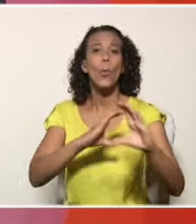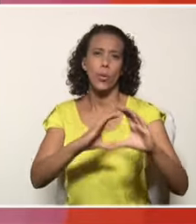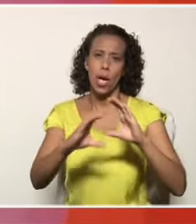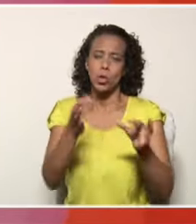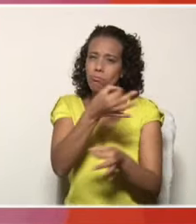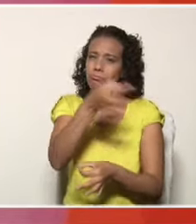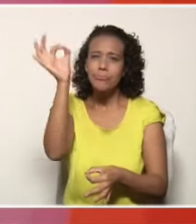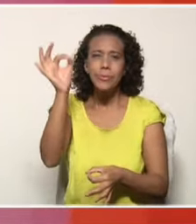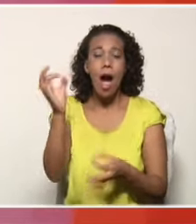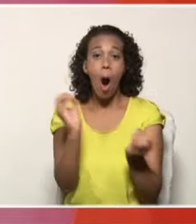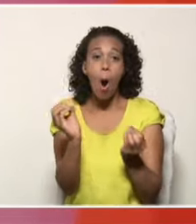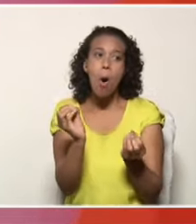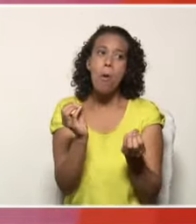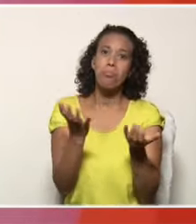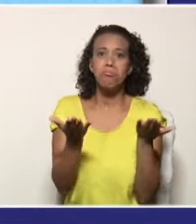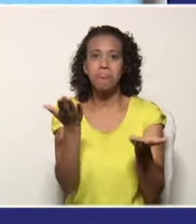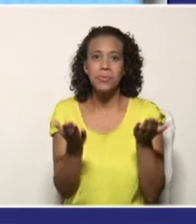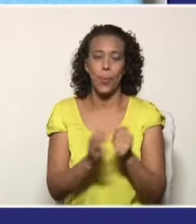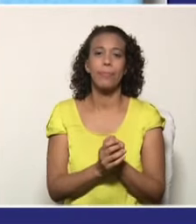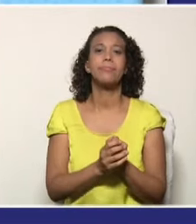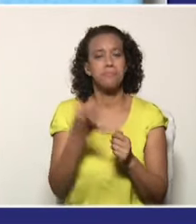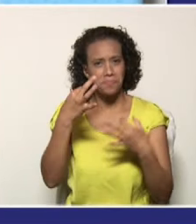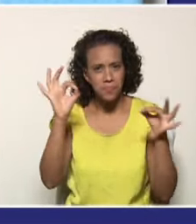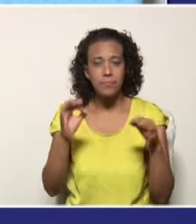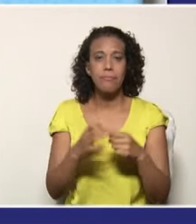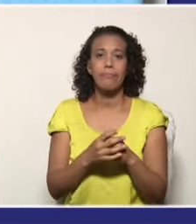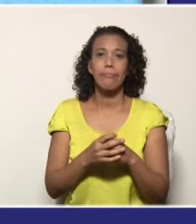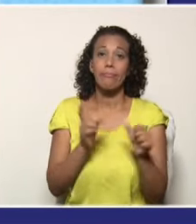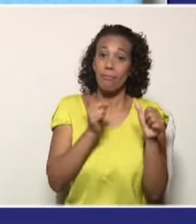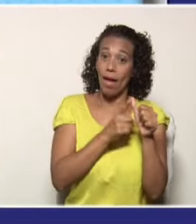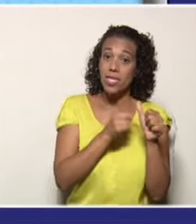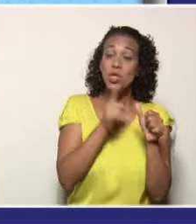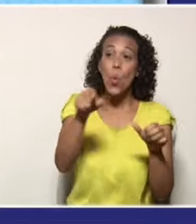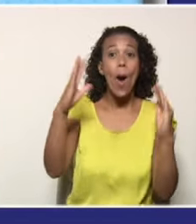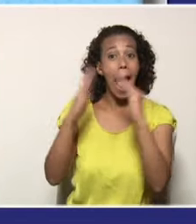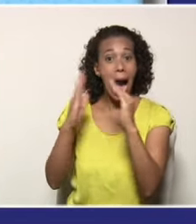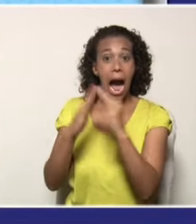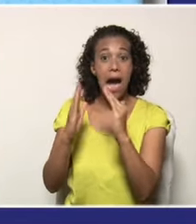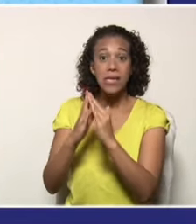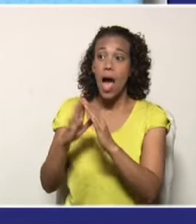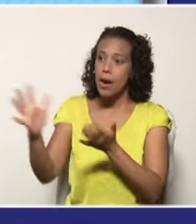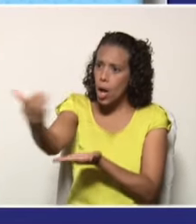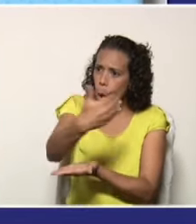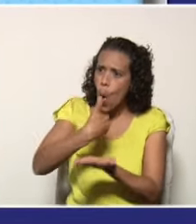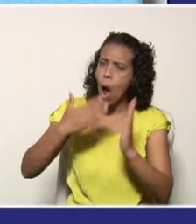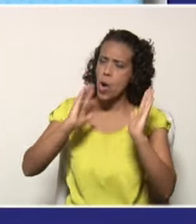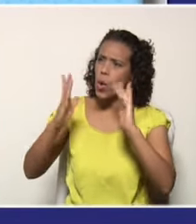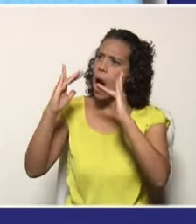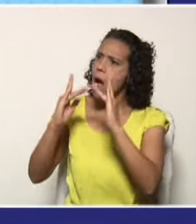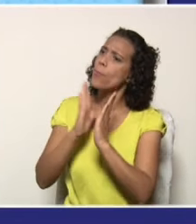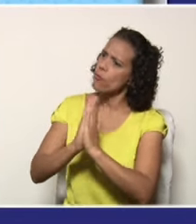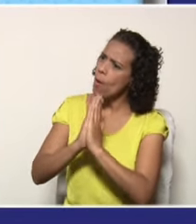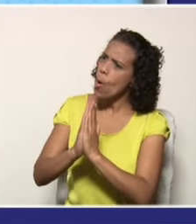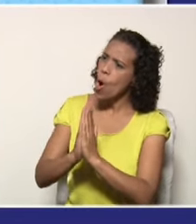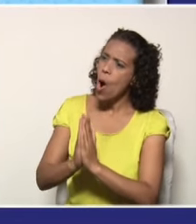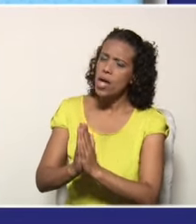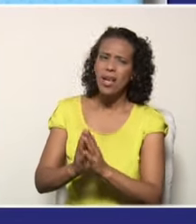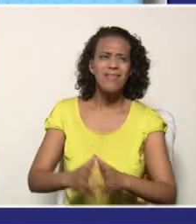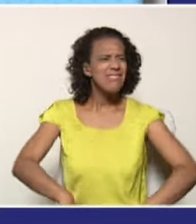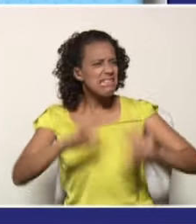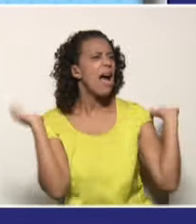comunicación efectiva y eficaz. Si en tu casa te dicen, recoge tus libros, Arturo, por favor, y